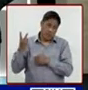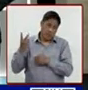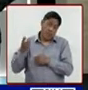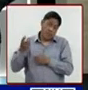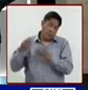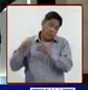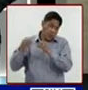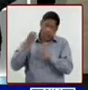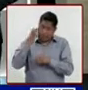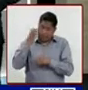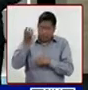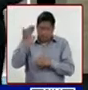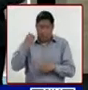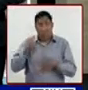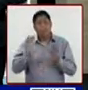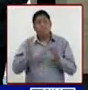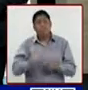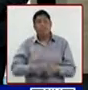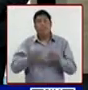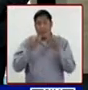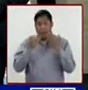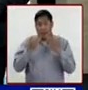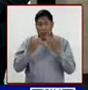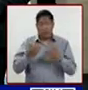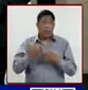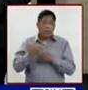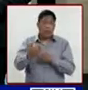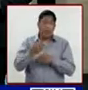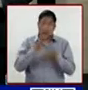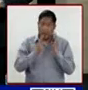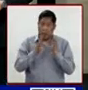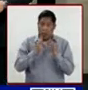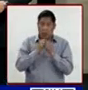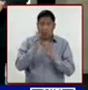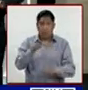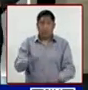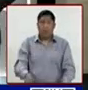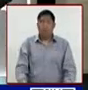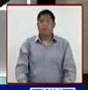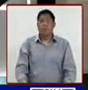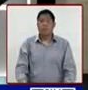este mercado en la zona de Villa del Carmen. Gracias, Donato Hanover. Más adelante estamos contigo nuevamente.